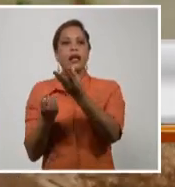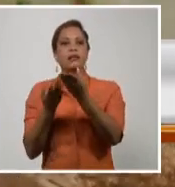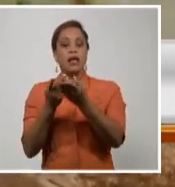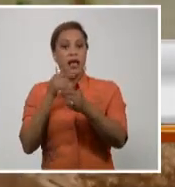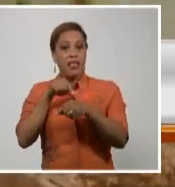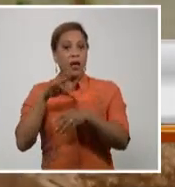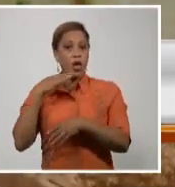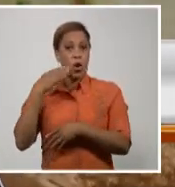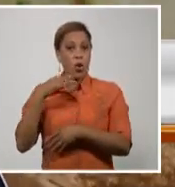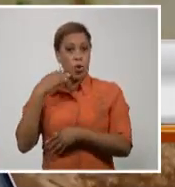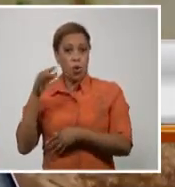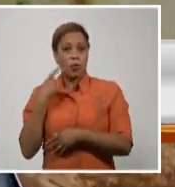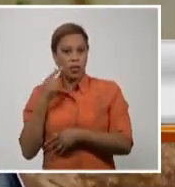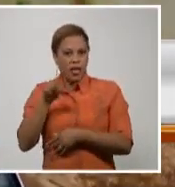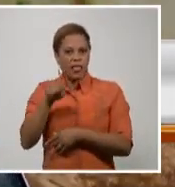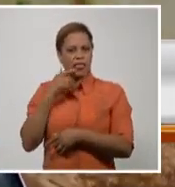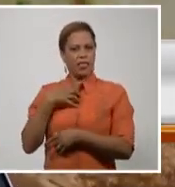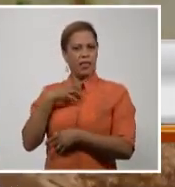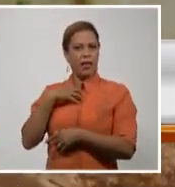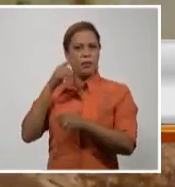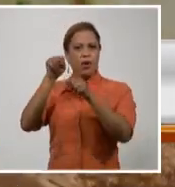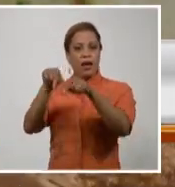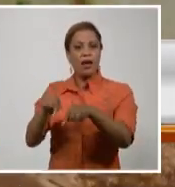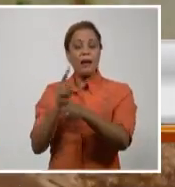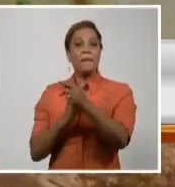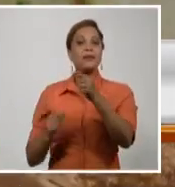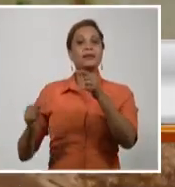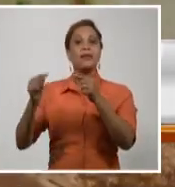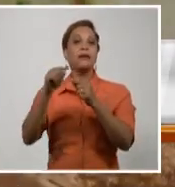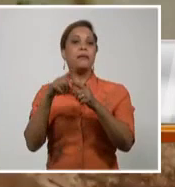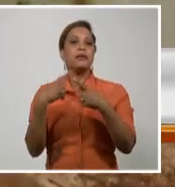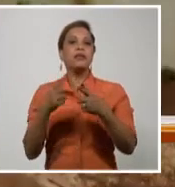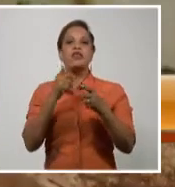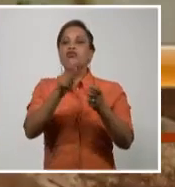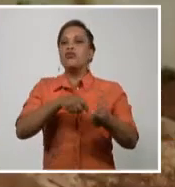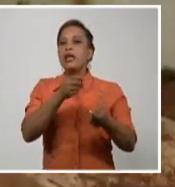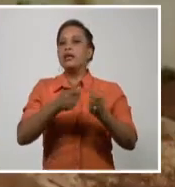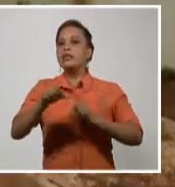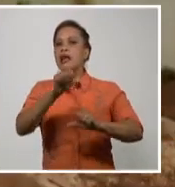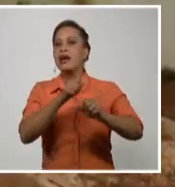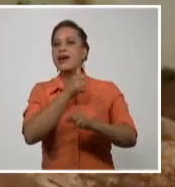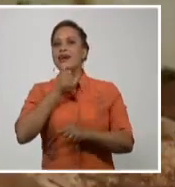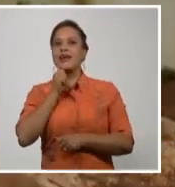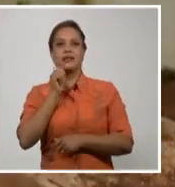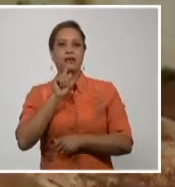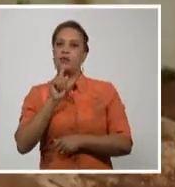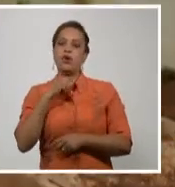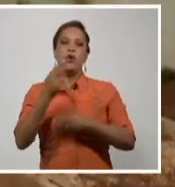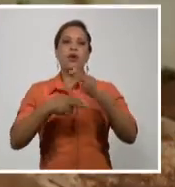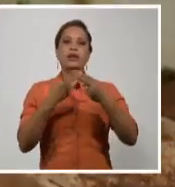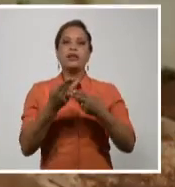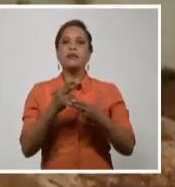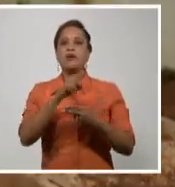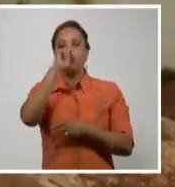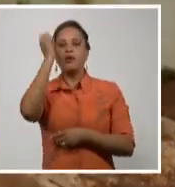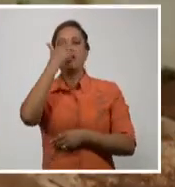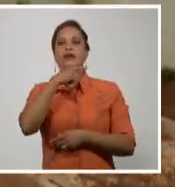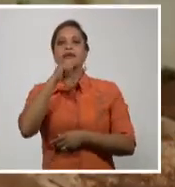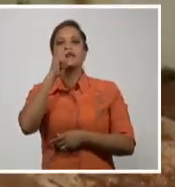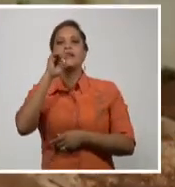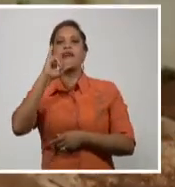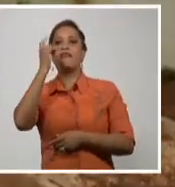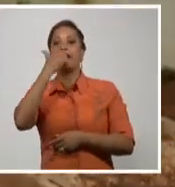hoy que encontramos aquí, que fundamentalmente lo que se le echa es grasa, no, nosotros lo hacemos con la sábila. Y